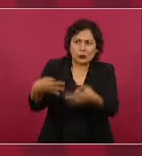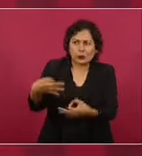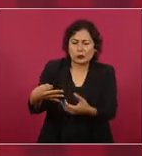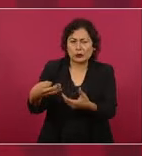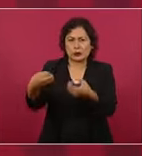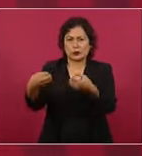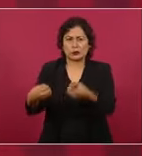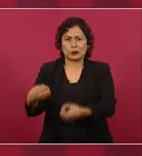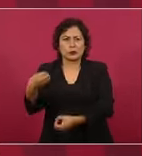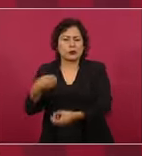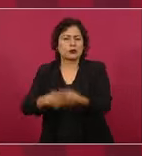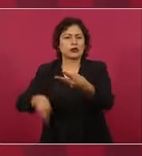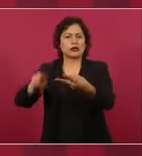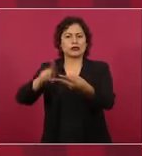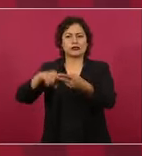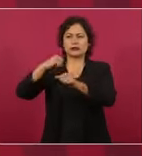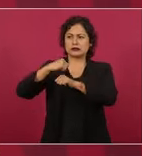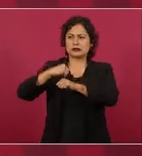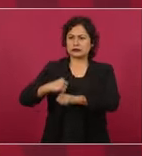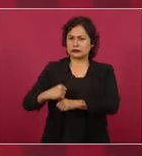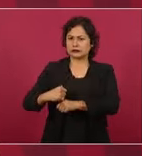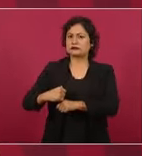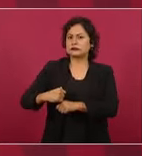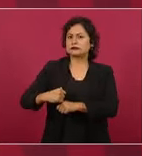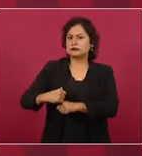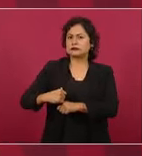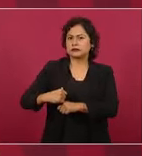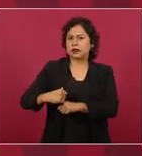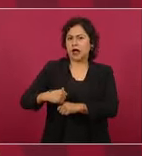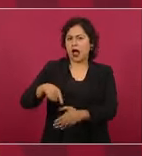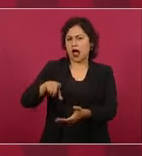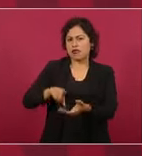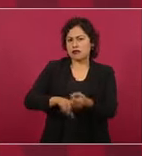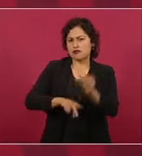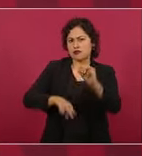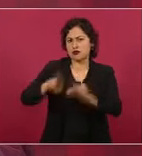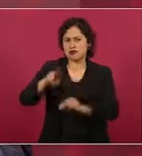con autoridades de los tres poderes.